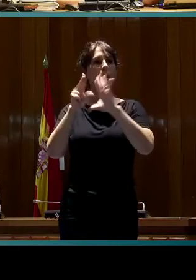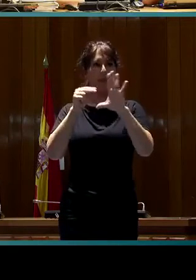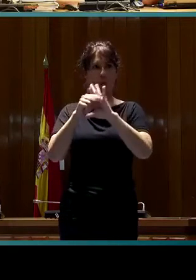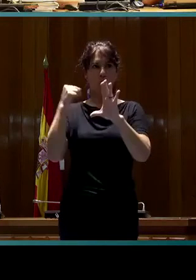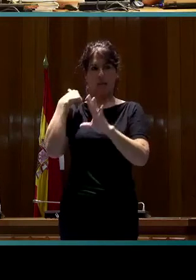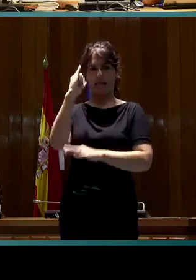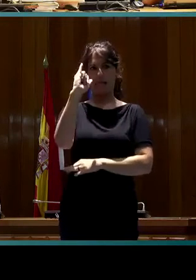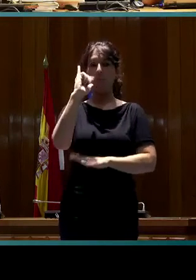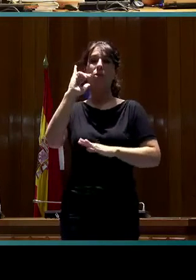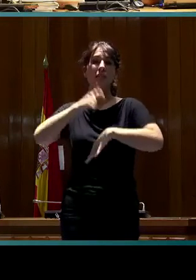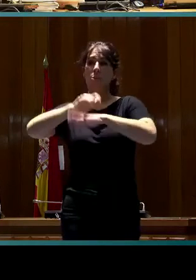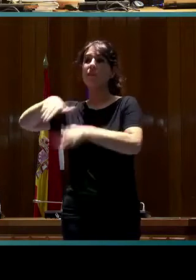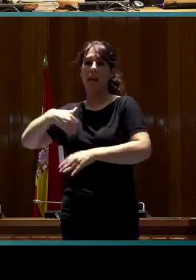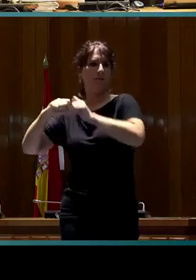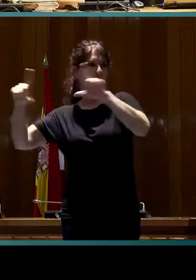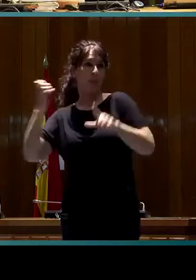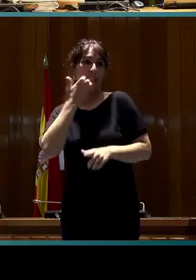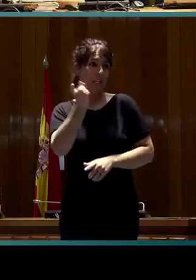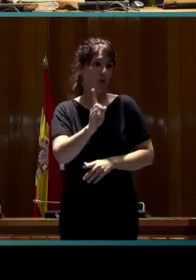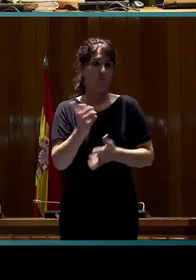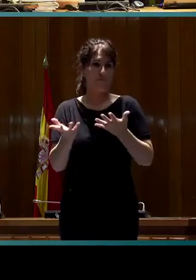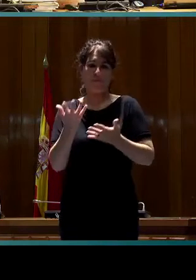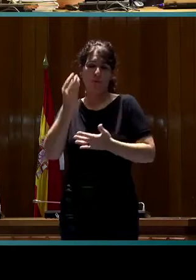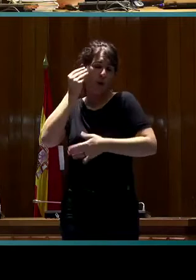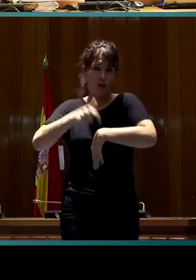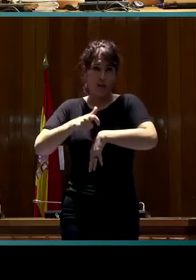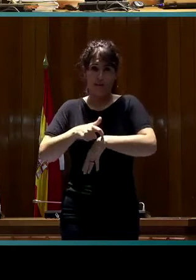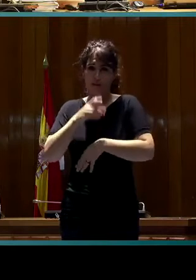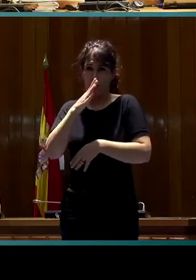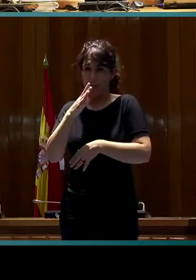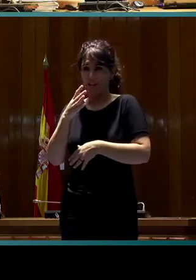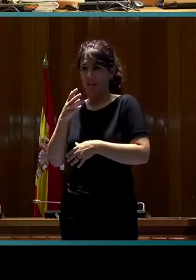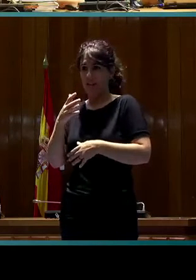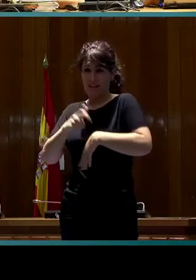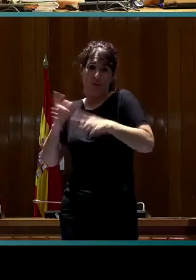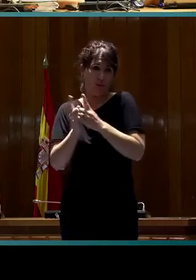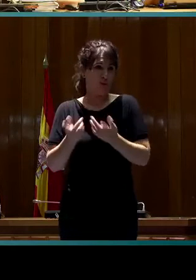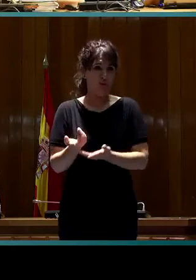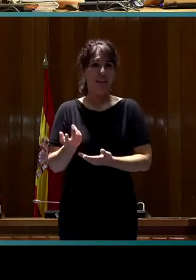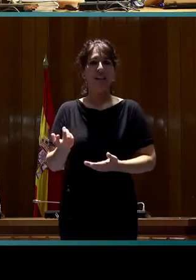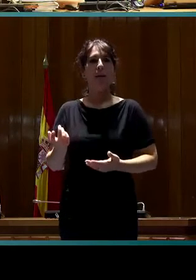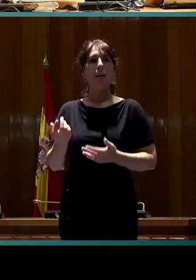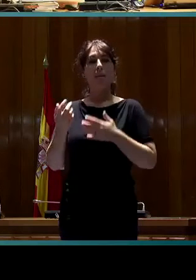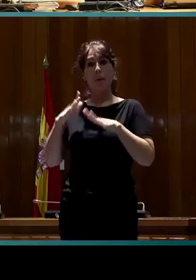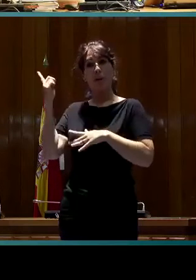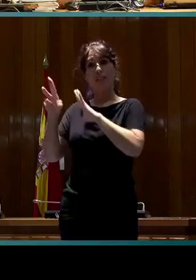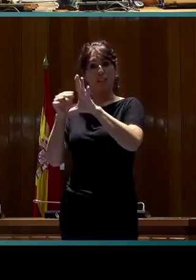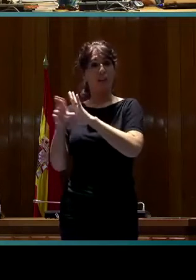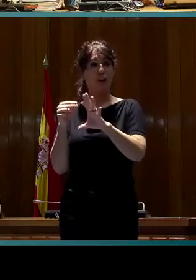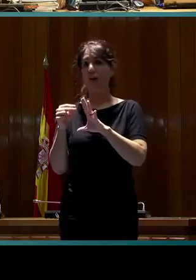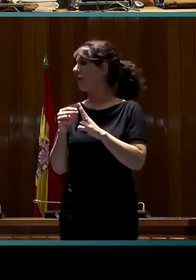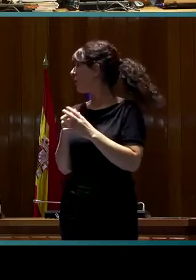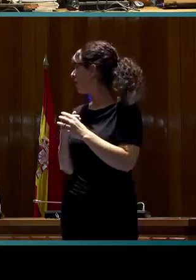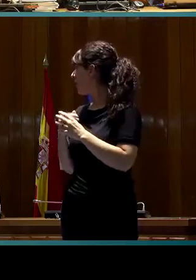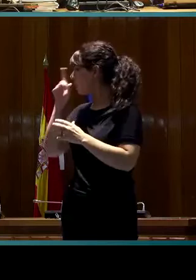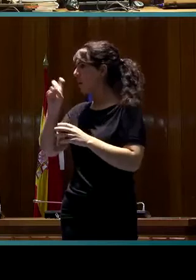pues no creo que no me da tiempo porque es poco el que disponemos, en el que, ahora no me